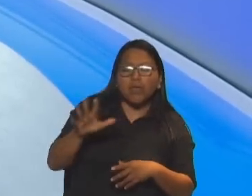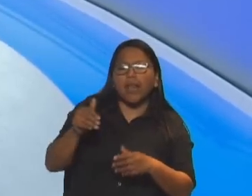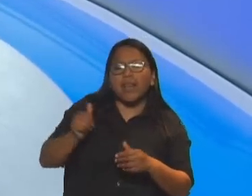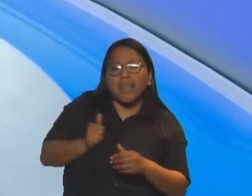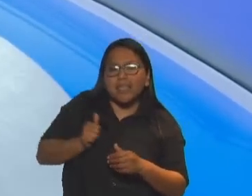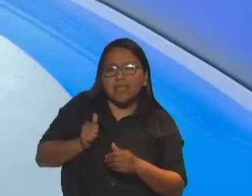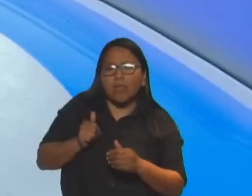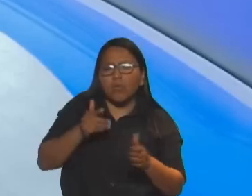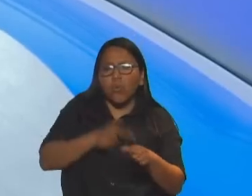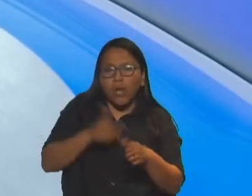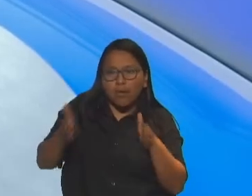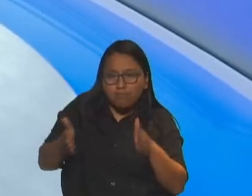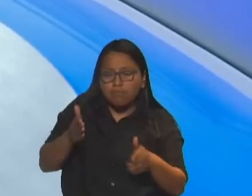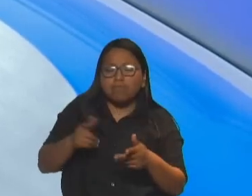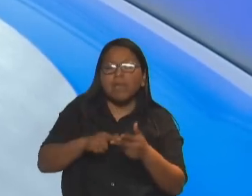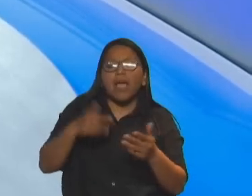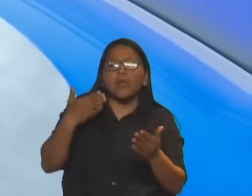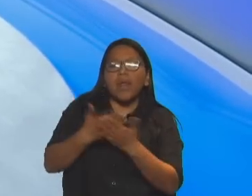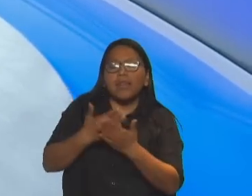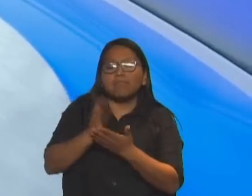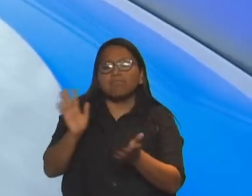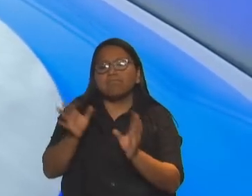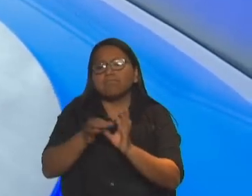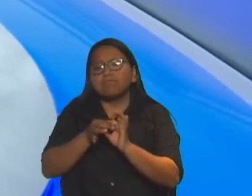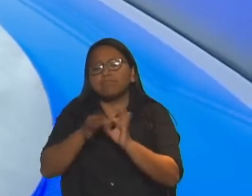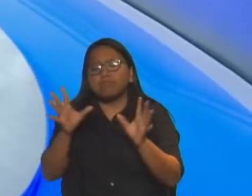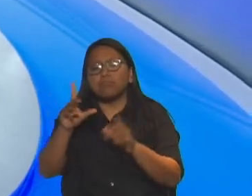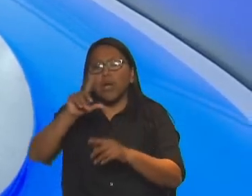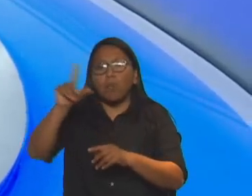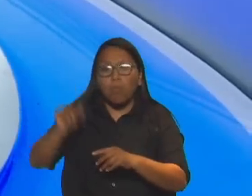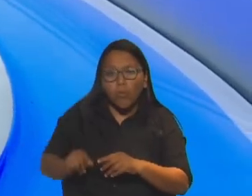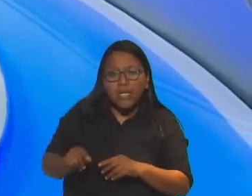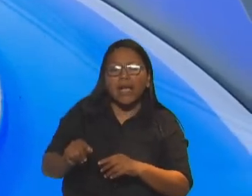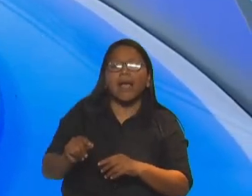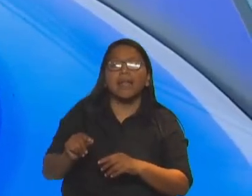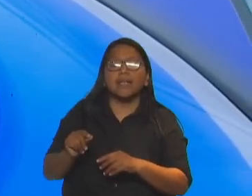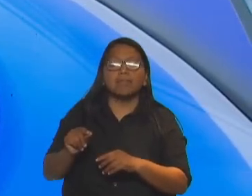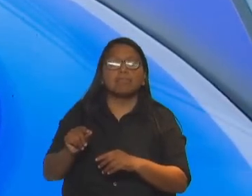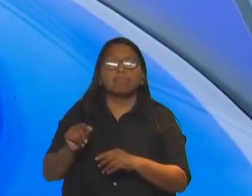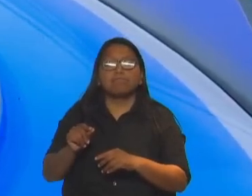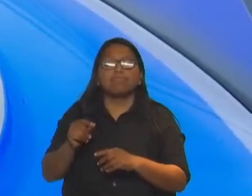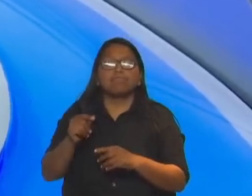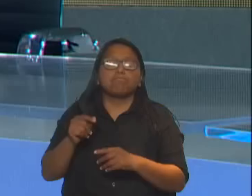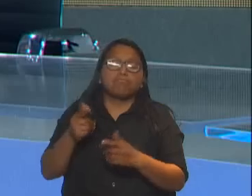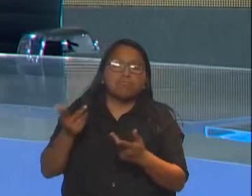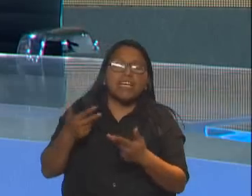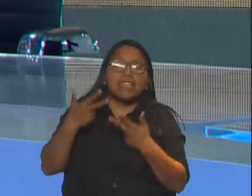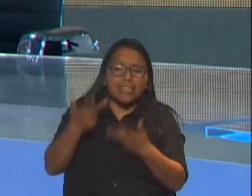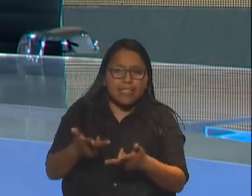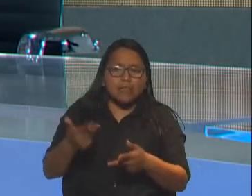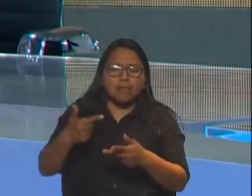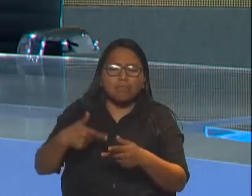y hoy una derecha que aparece democrática republicana no una palabra que se repite permanentemente pero que al mismo tiempo